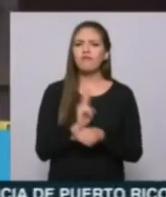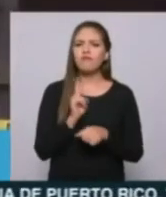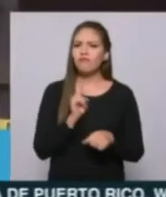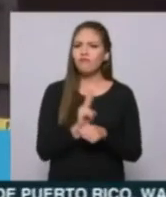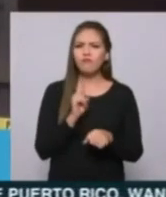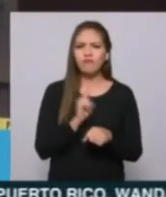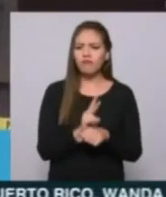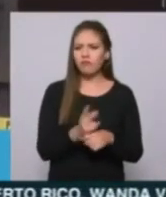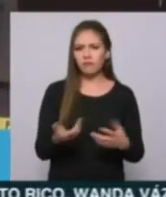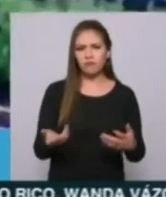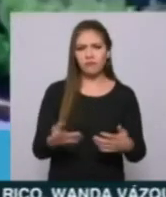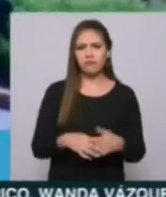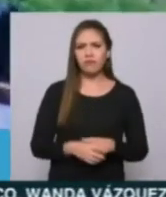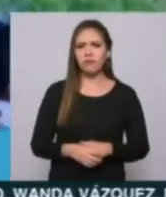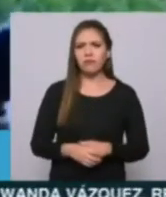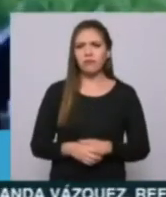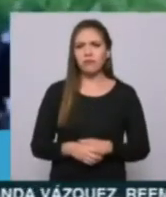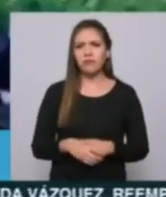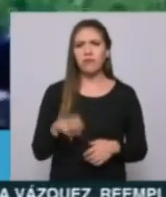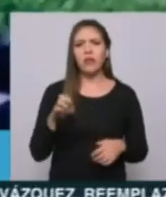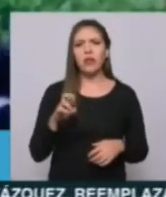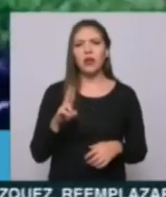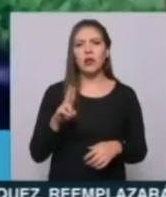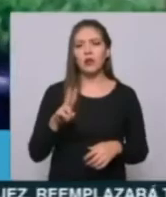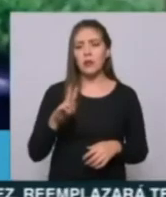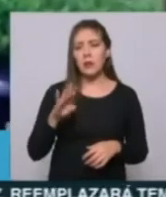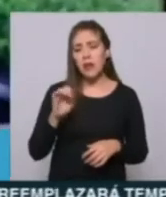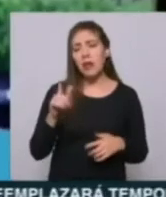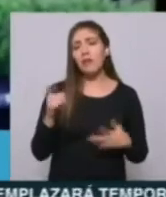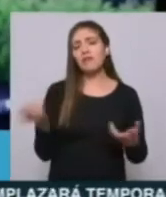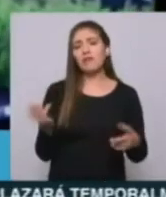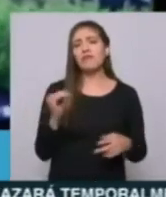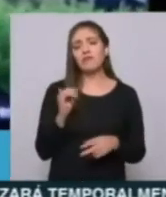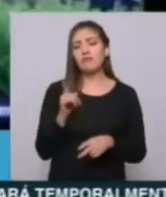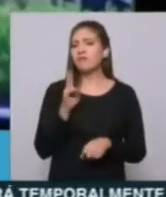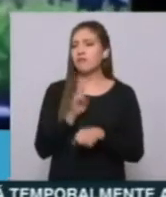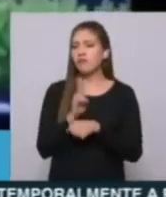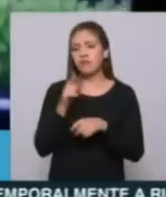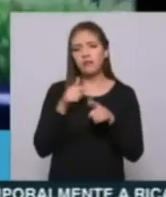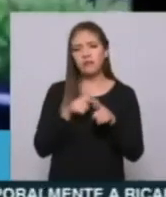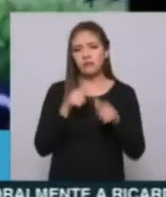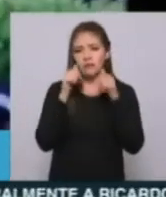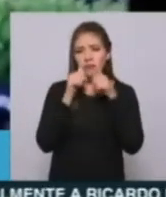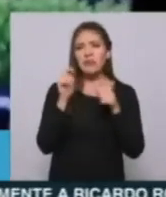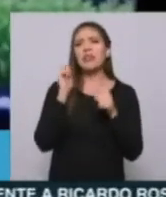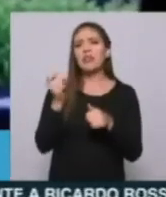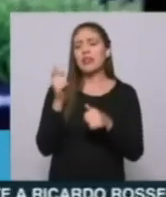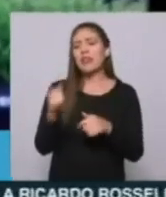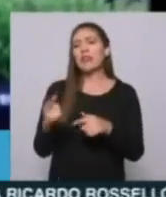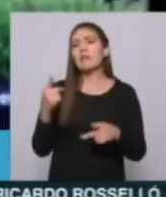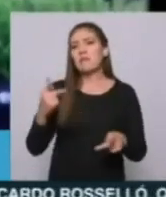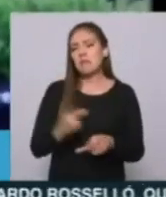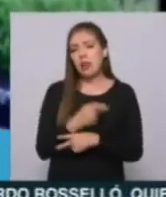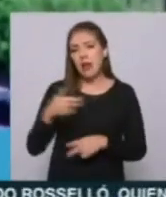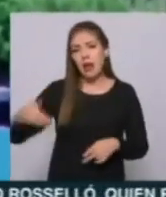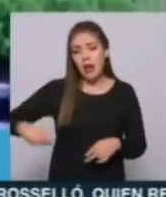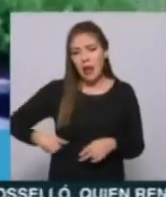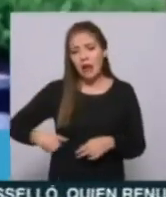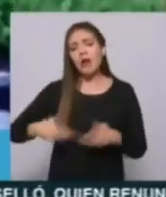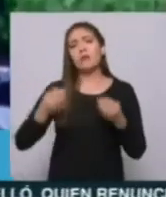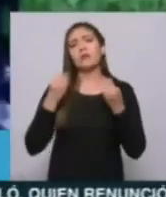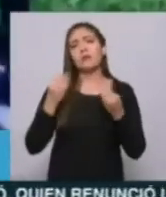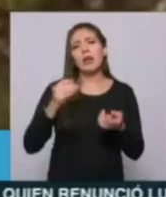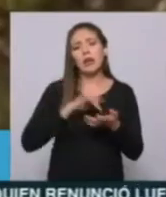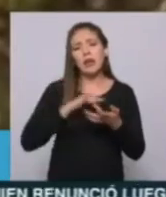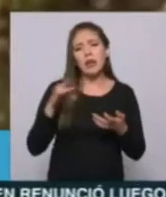Así de simple. Erubiel, pues estaremos pendientes de la información que surja de este penoso incidente y le agradecemos